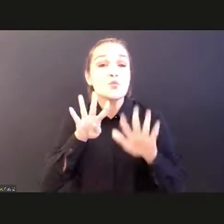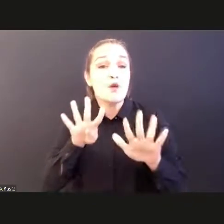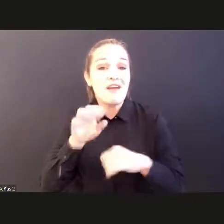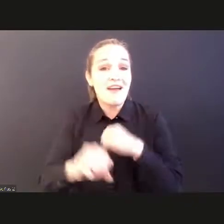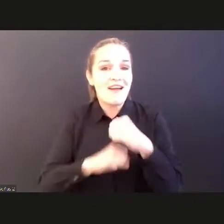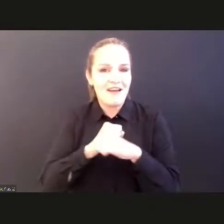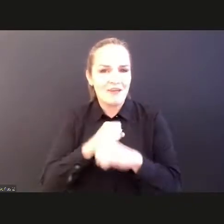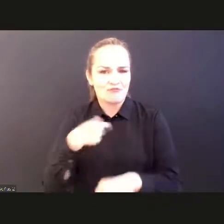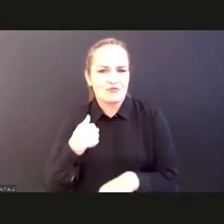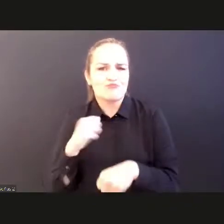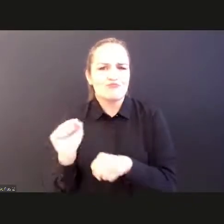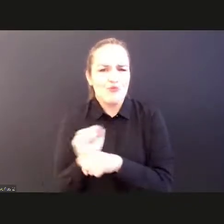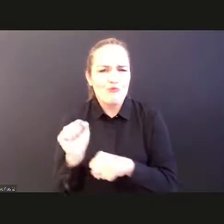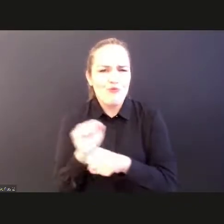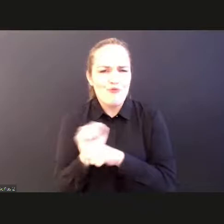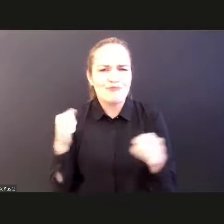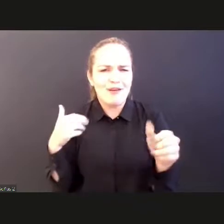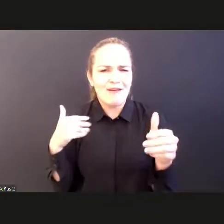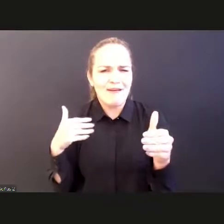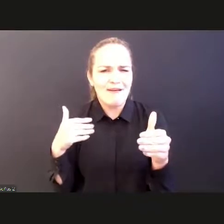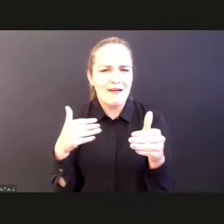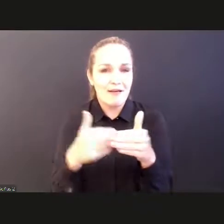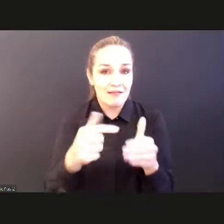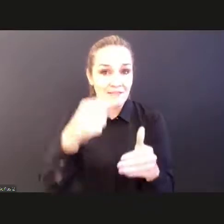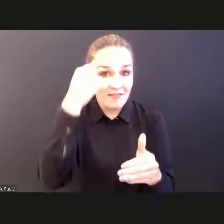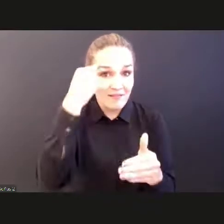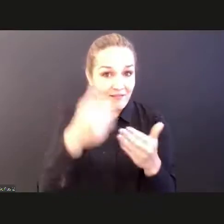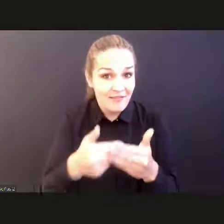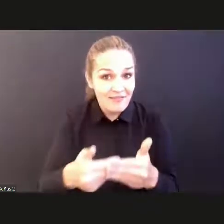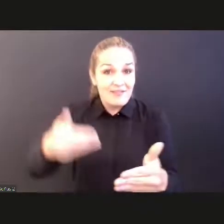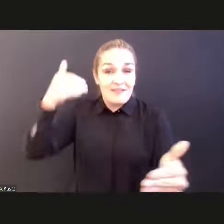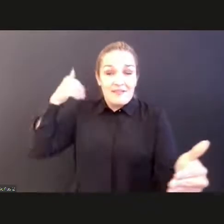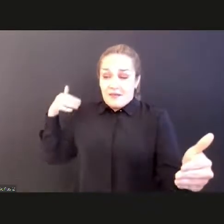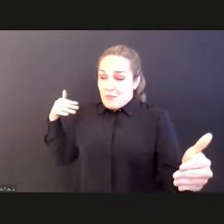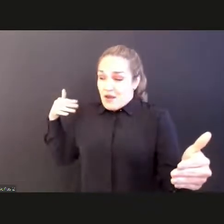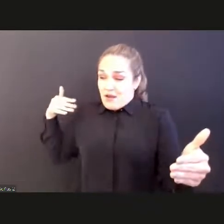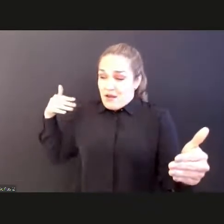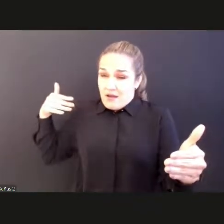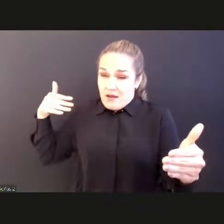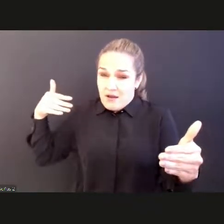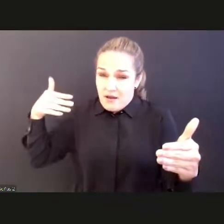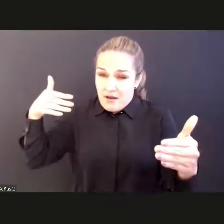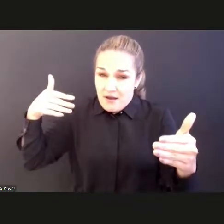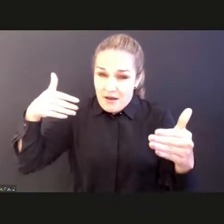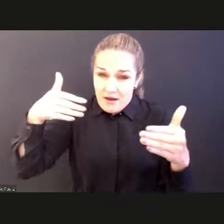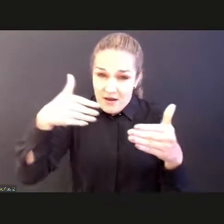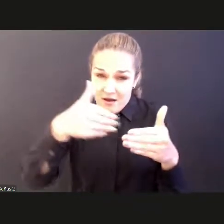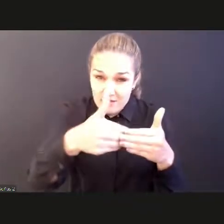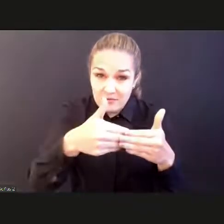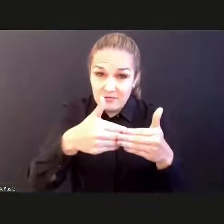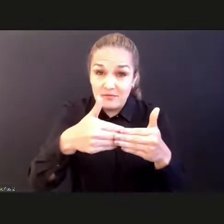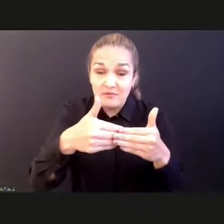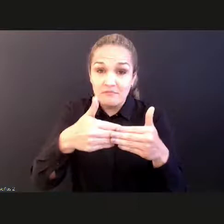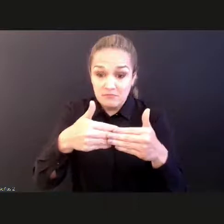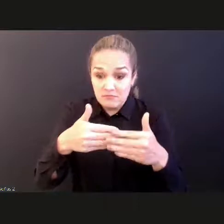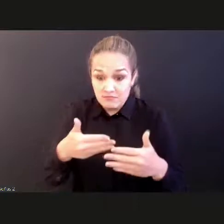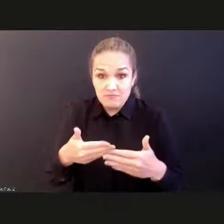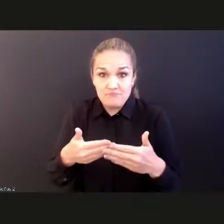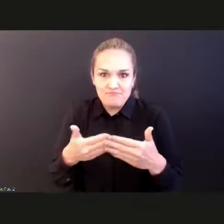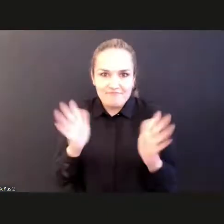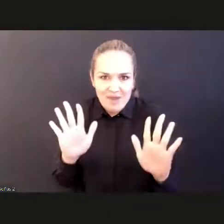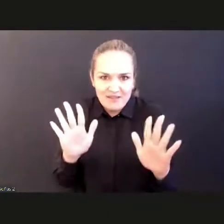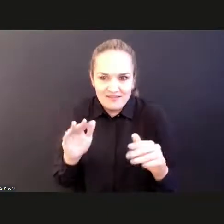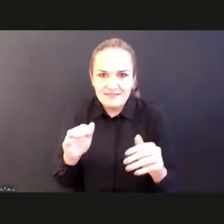que pensar un poco y tener en mente cómo ha cambiado el mundo, con qué rapidez en los